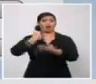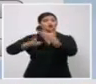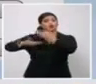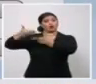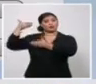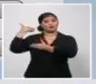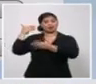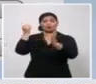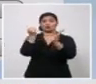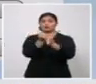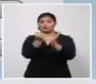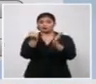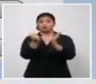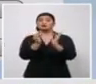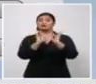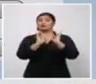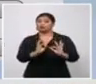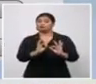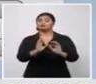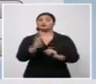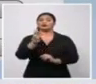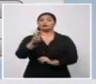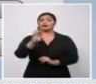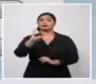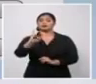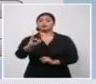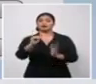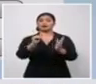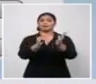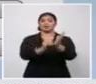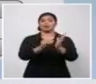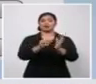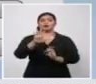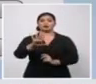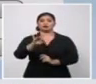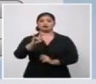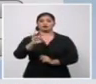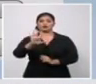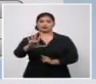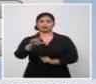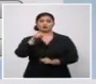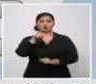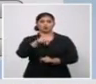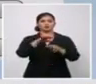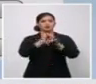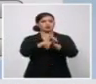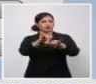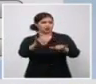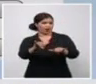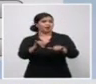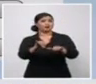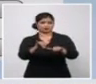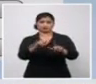36.595 personas con la COVID-19. Estamos hablando de una positividad del